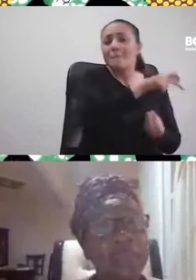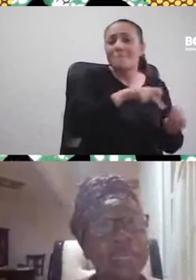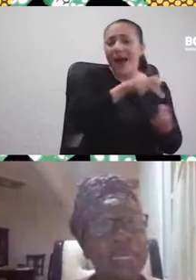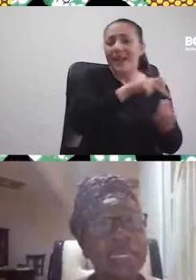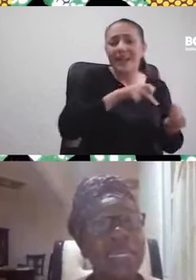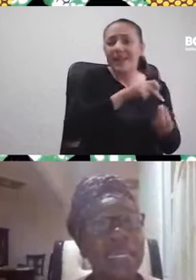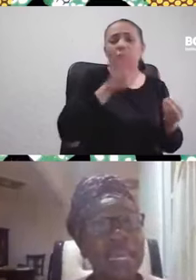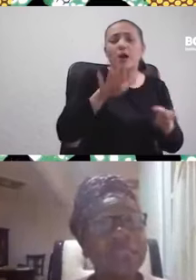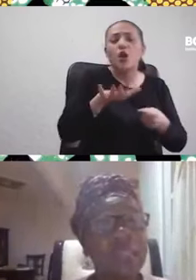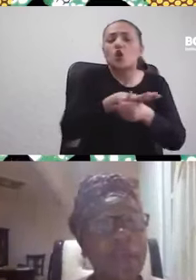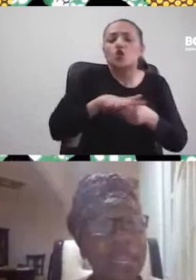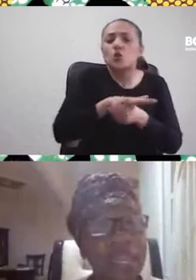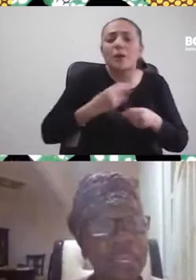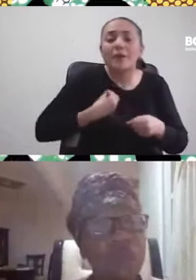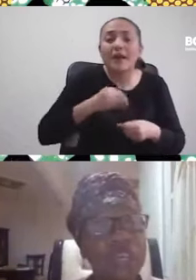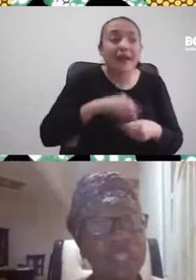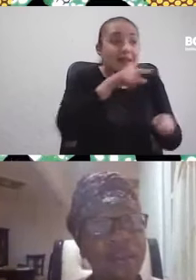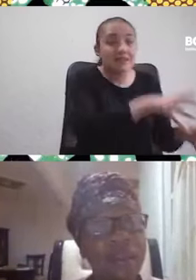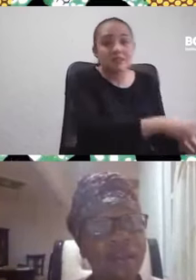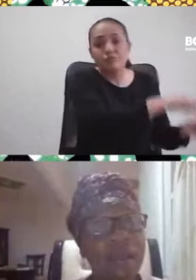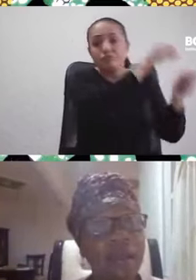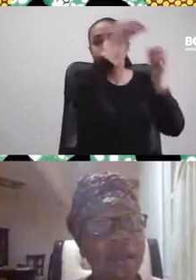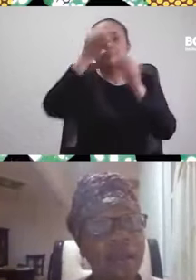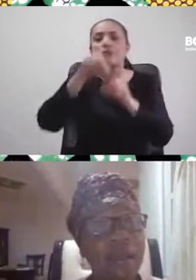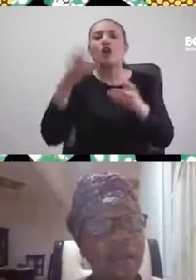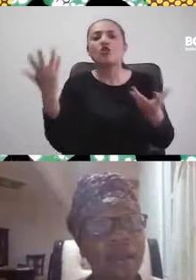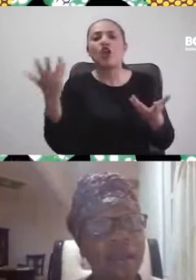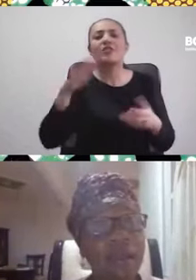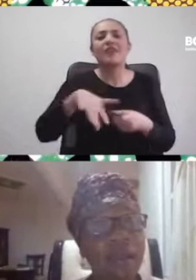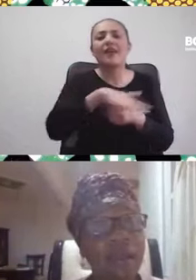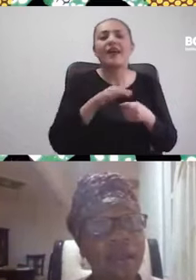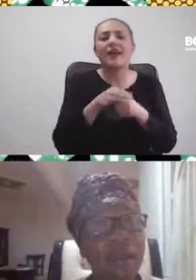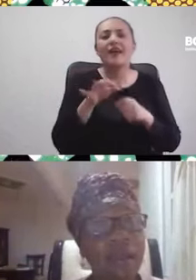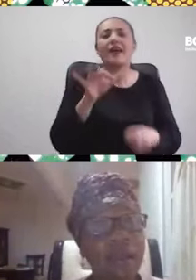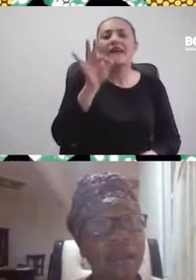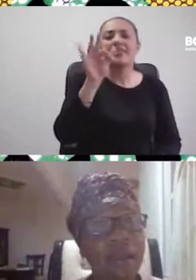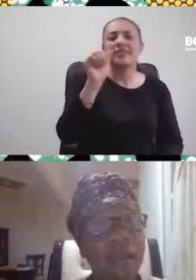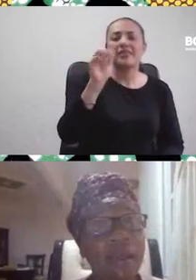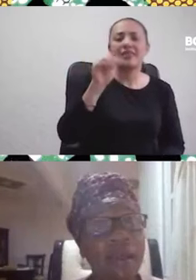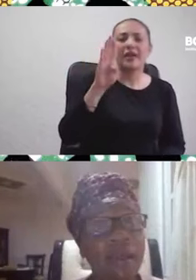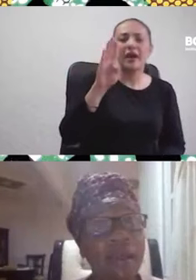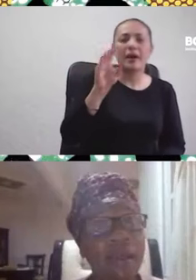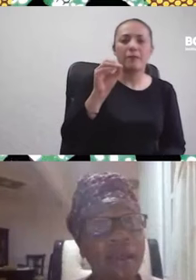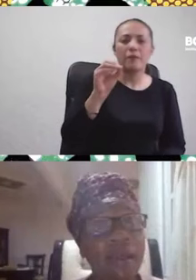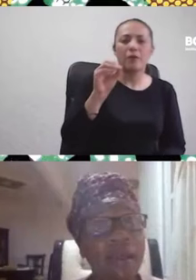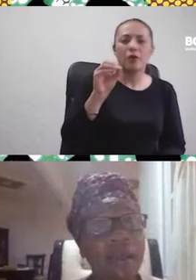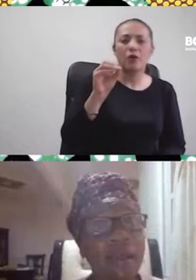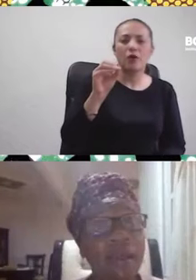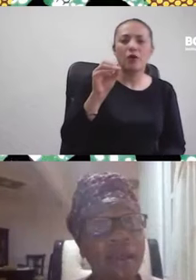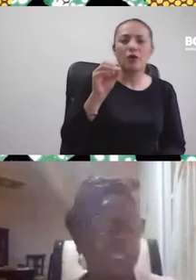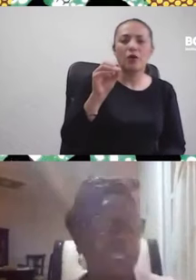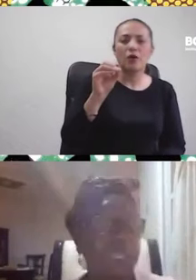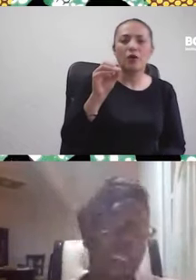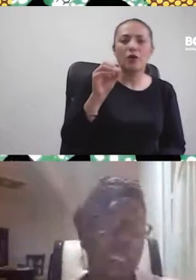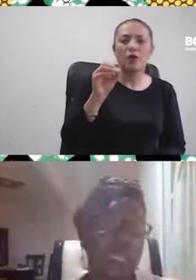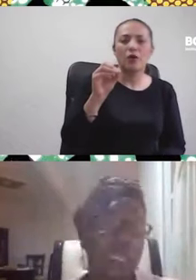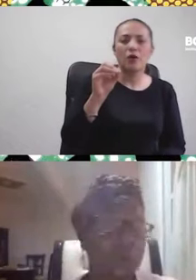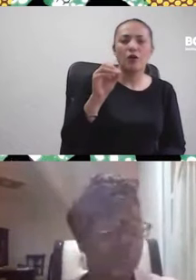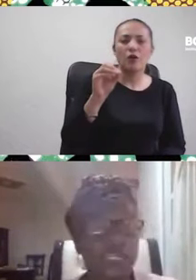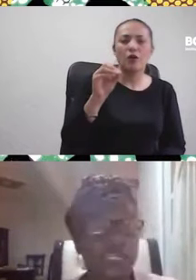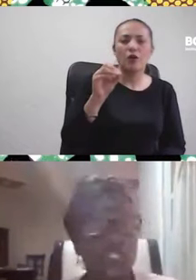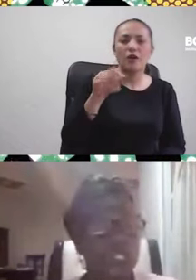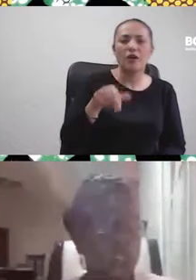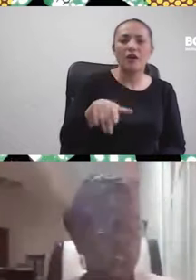fue trasladado para el Tambo, o lo que hoy se cayó la parte de la urbanización